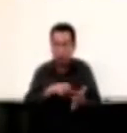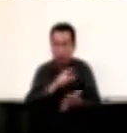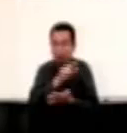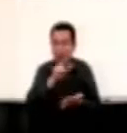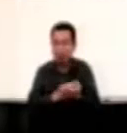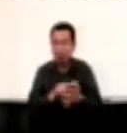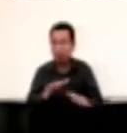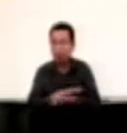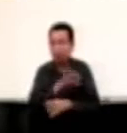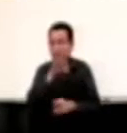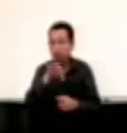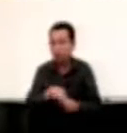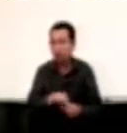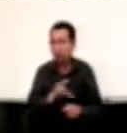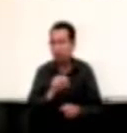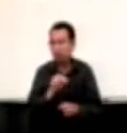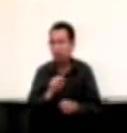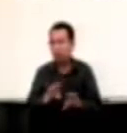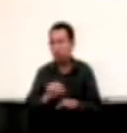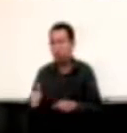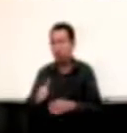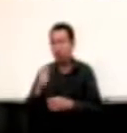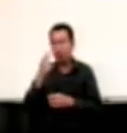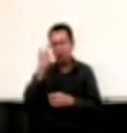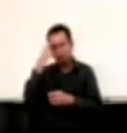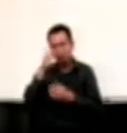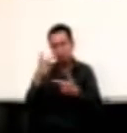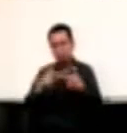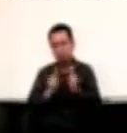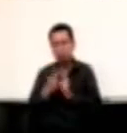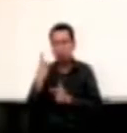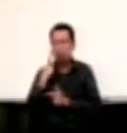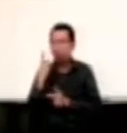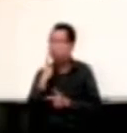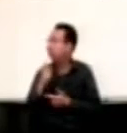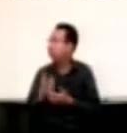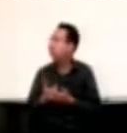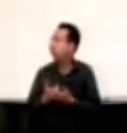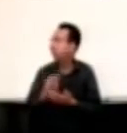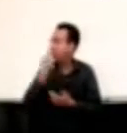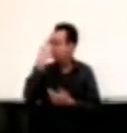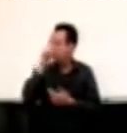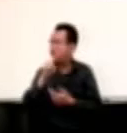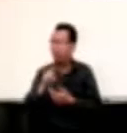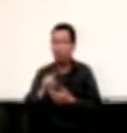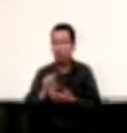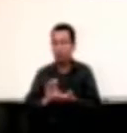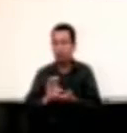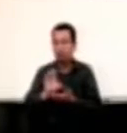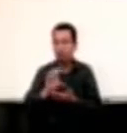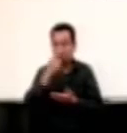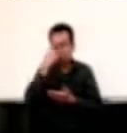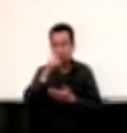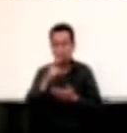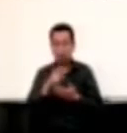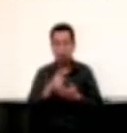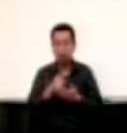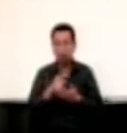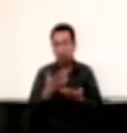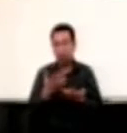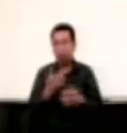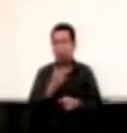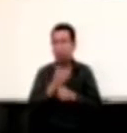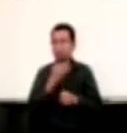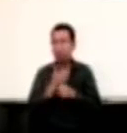regla electoral, pues, el financiamiento de los partidos. Creo yo que los partidos se hicieron demasiado dependientes del financiamiento del Estado, porque digo,